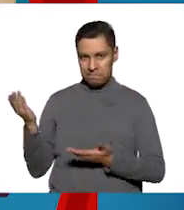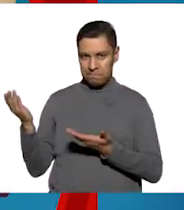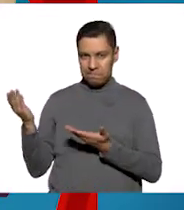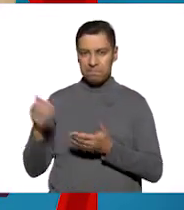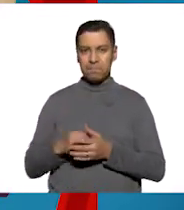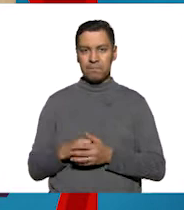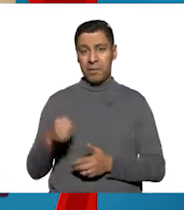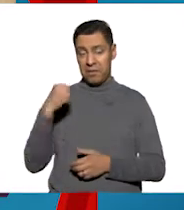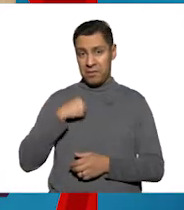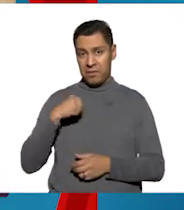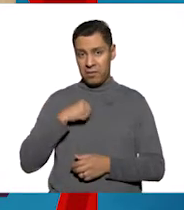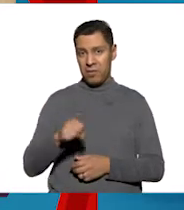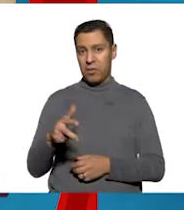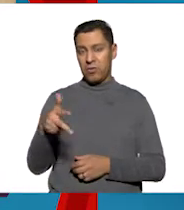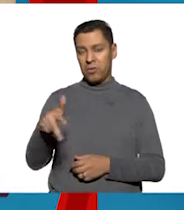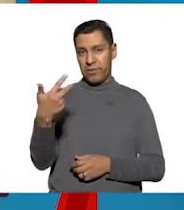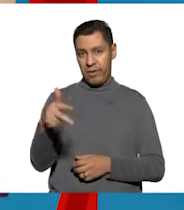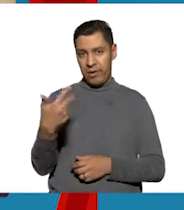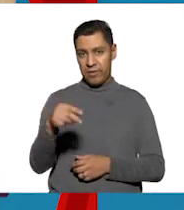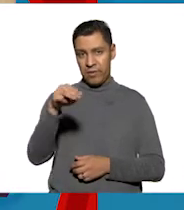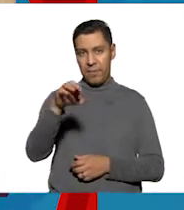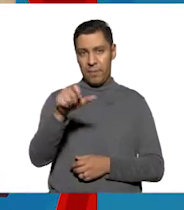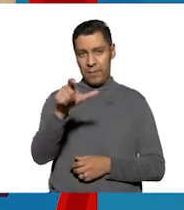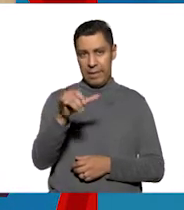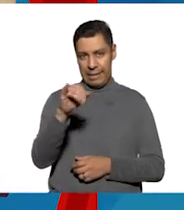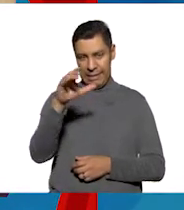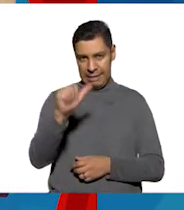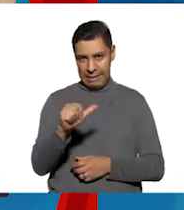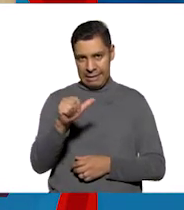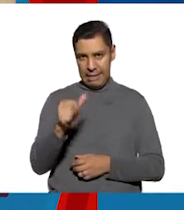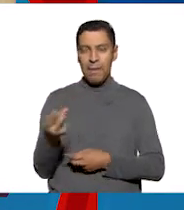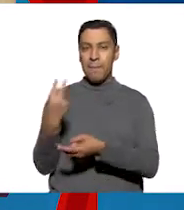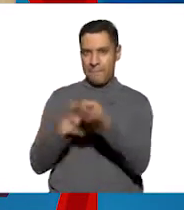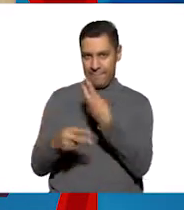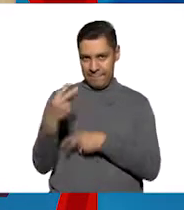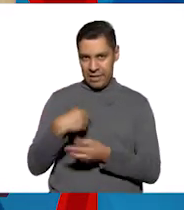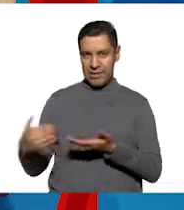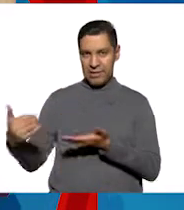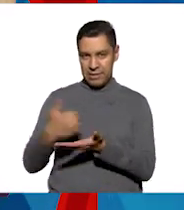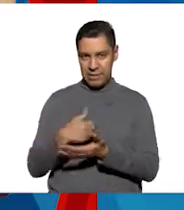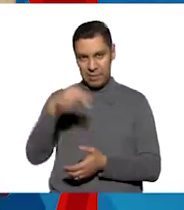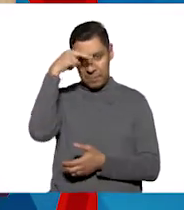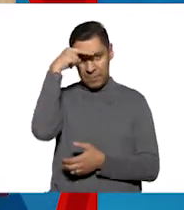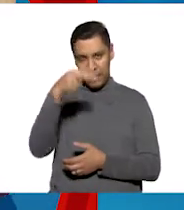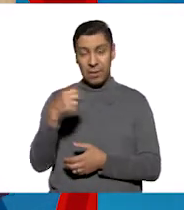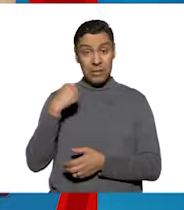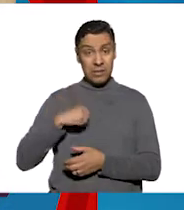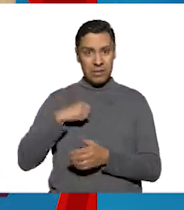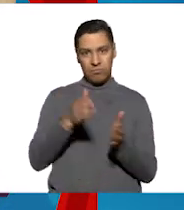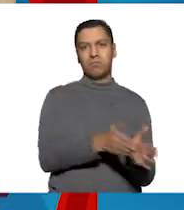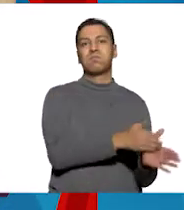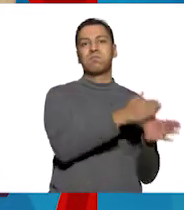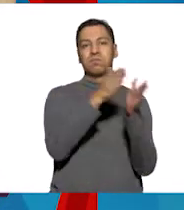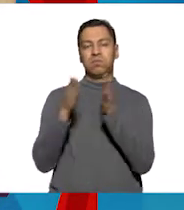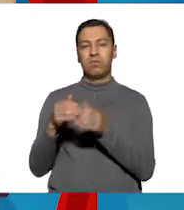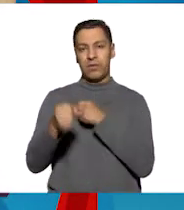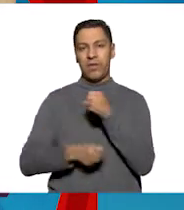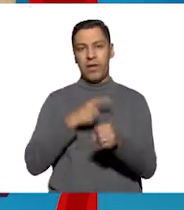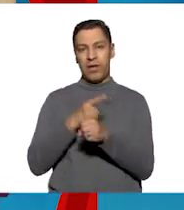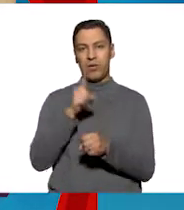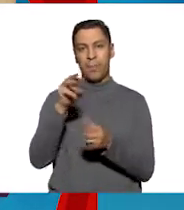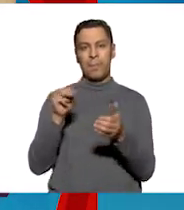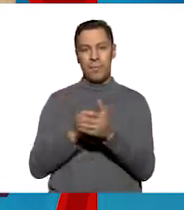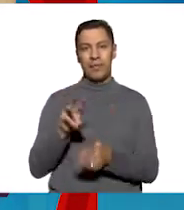Hacia el siglo XIII, los mexicas llegaron a la Cuenca de México. Más de un siglo después, en el año